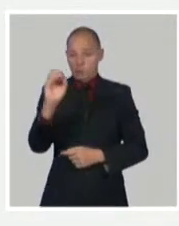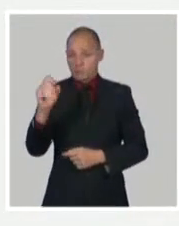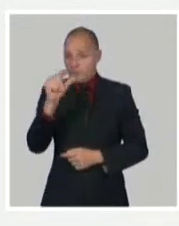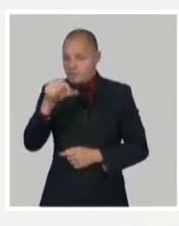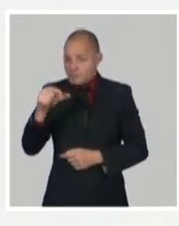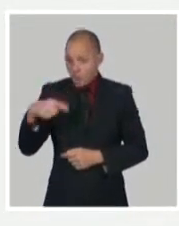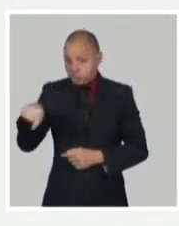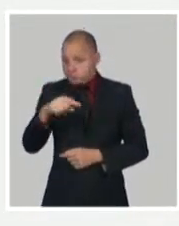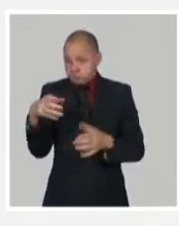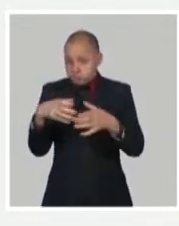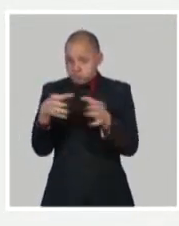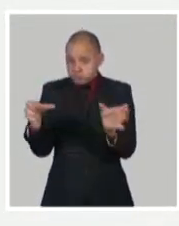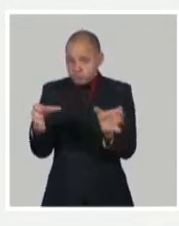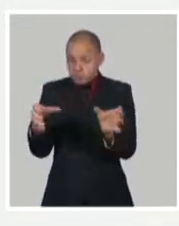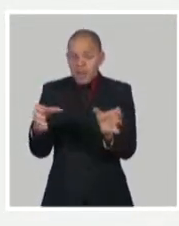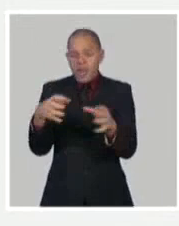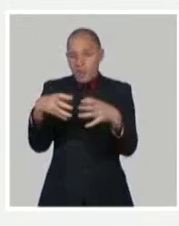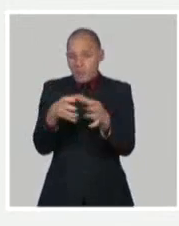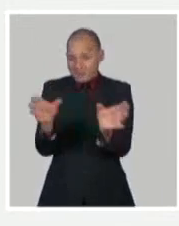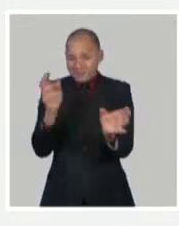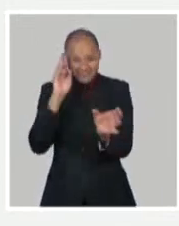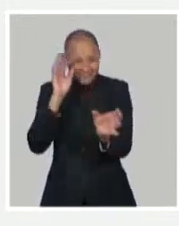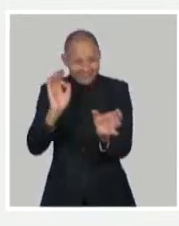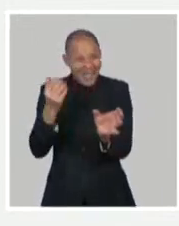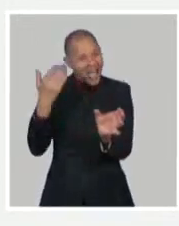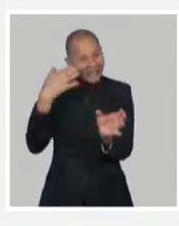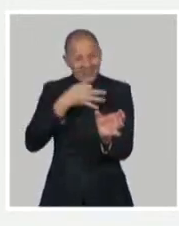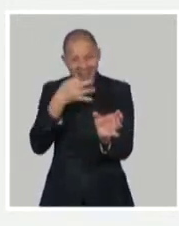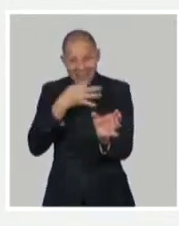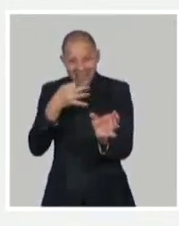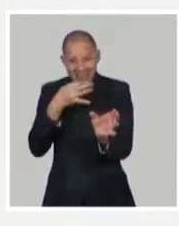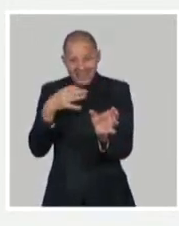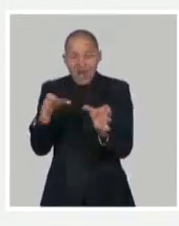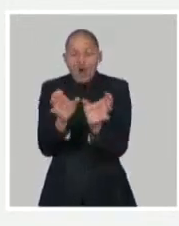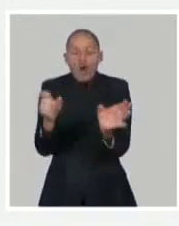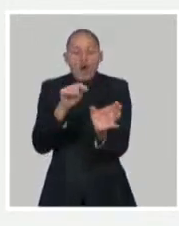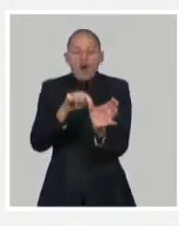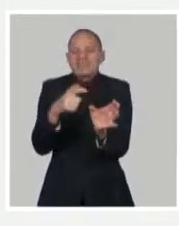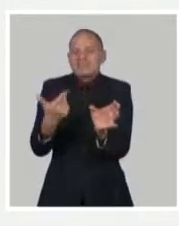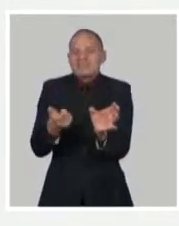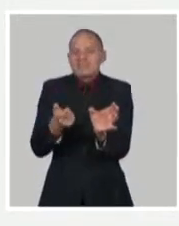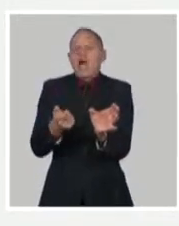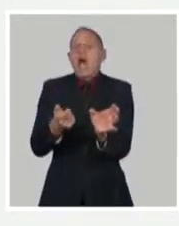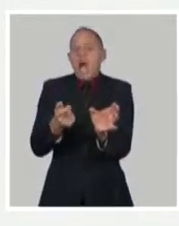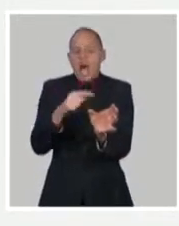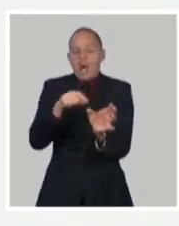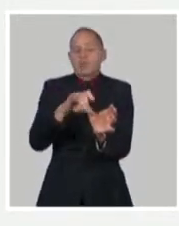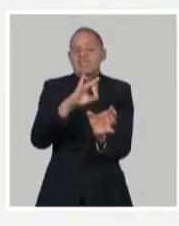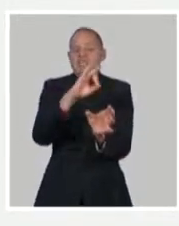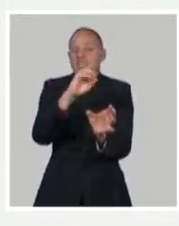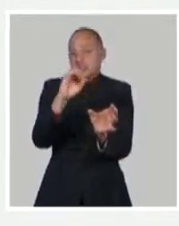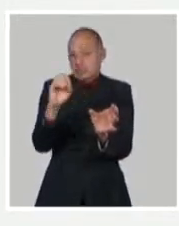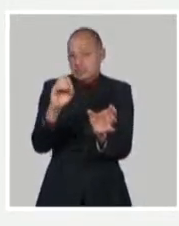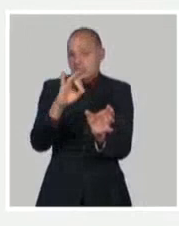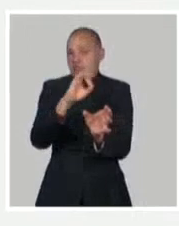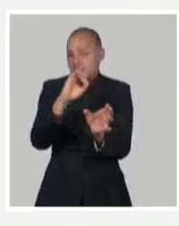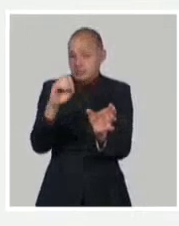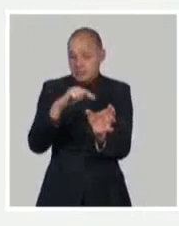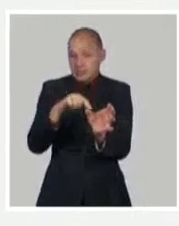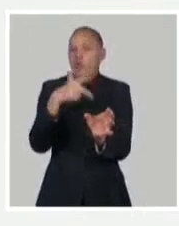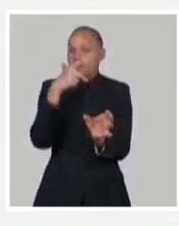hay aproximadamente unos 100 que son placebo, porque las regulaciones nos obligan a hacerlo. De esos